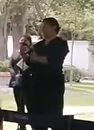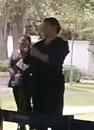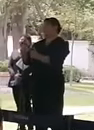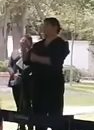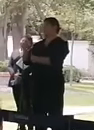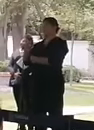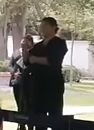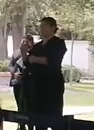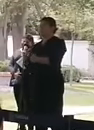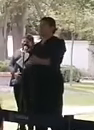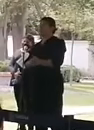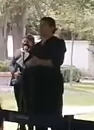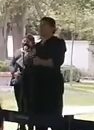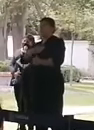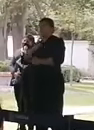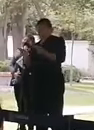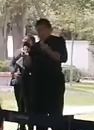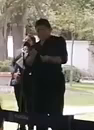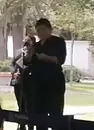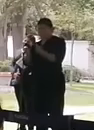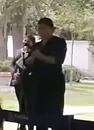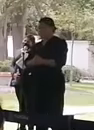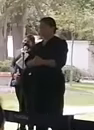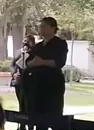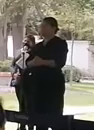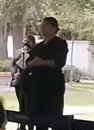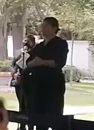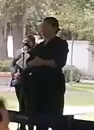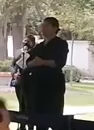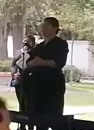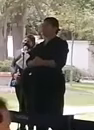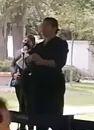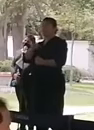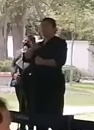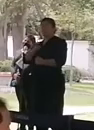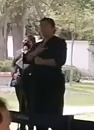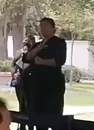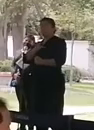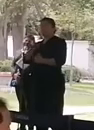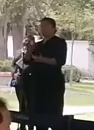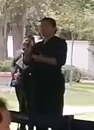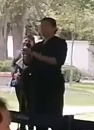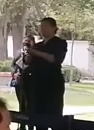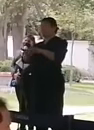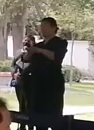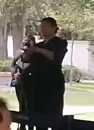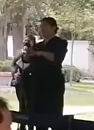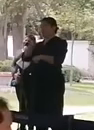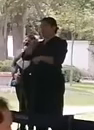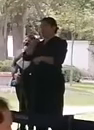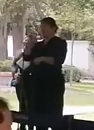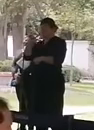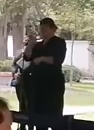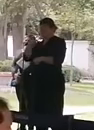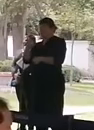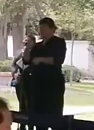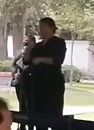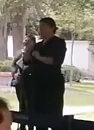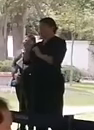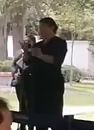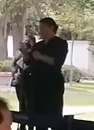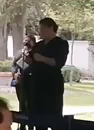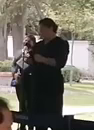embajador, ¿cuáles son las situaciones, el trabajo que están haciendo o que tienen que hacer los